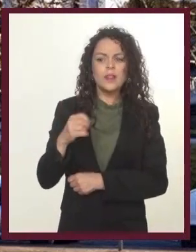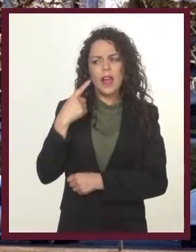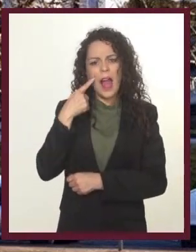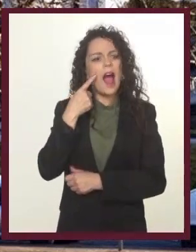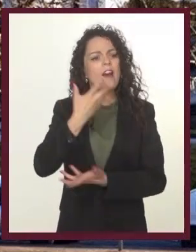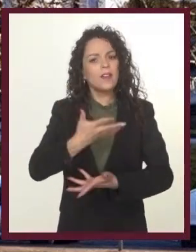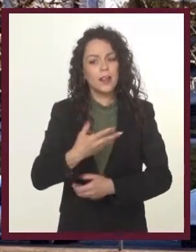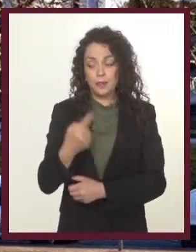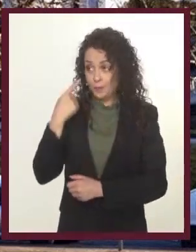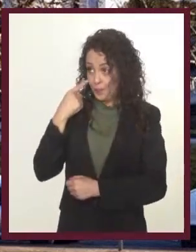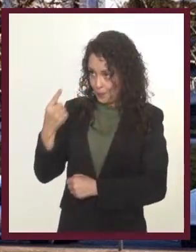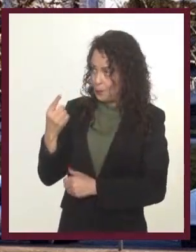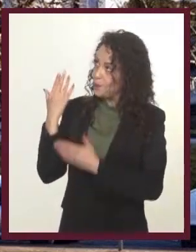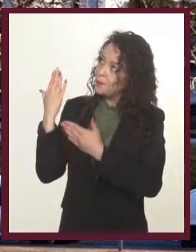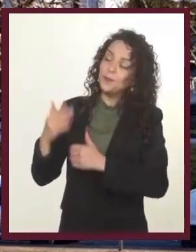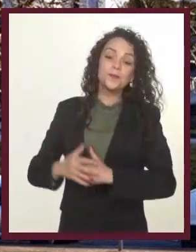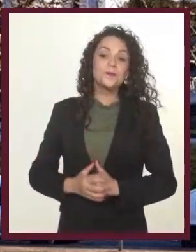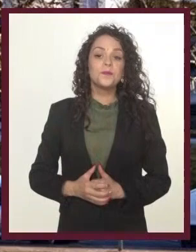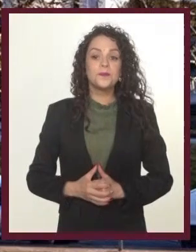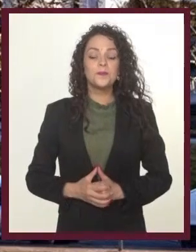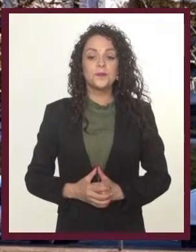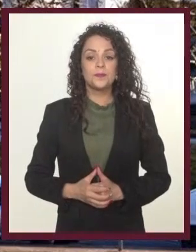es esta.